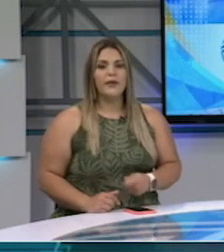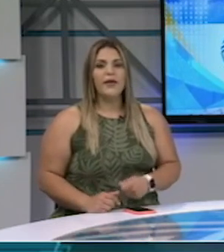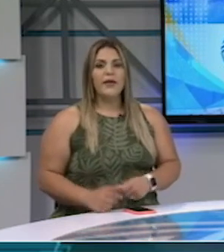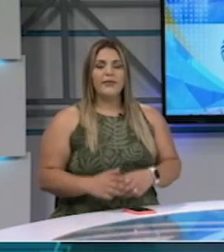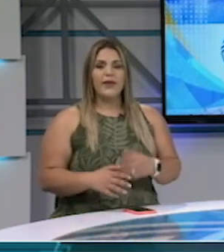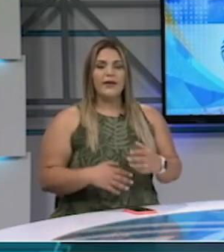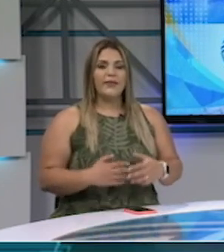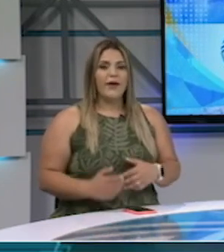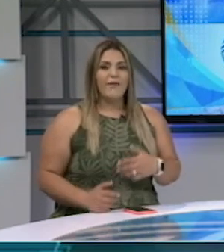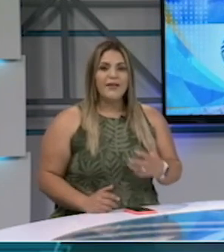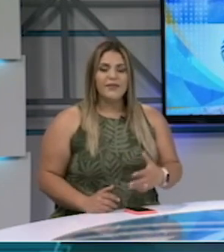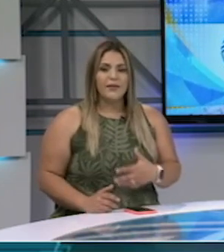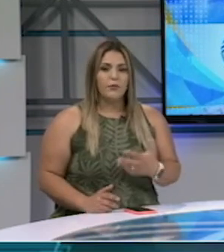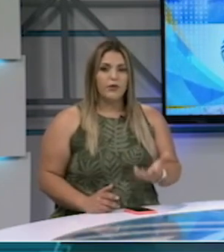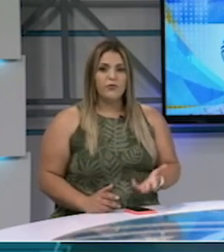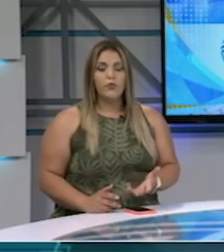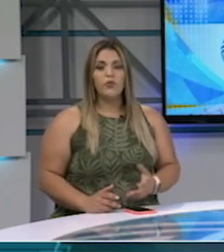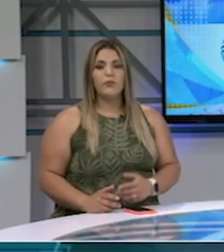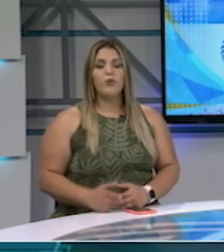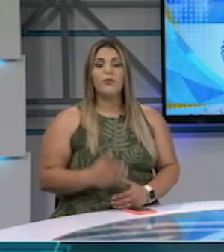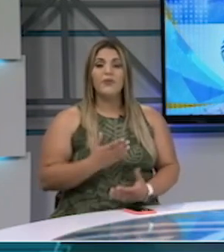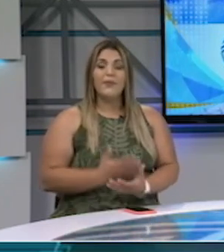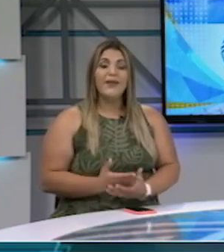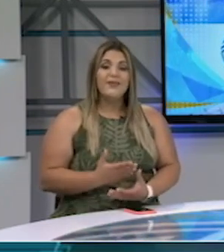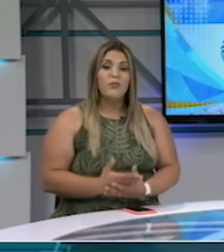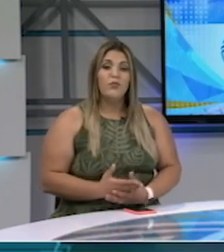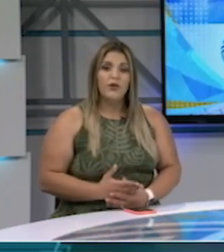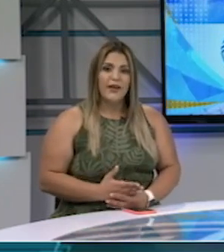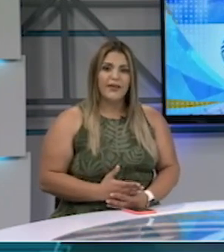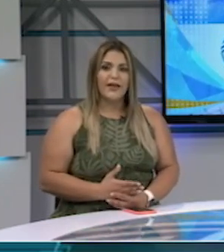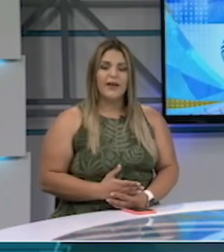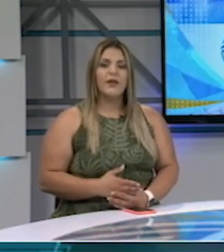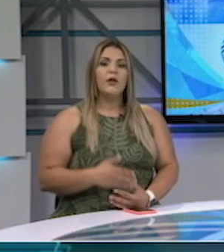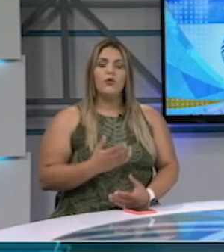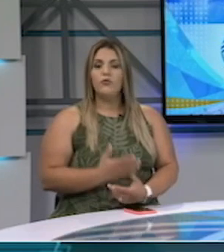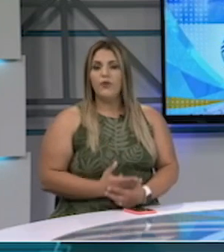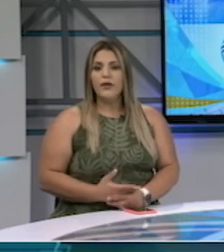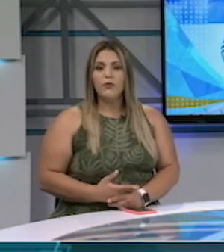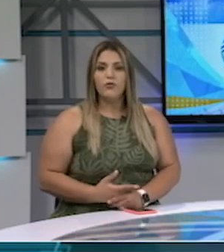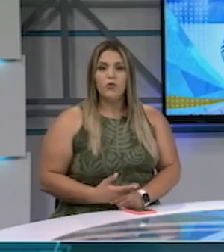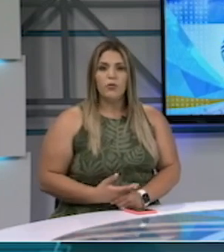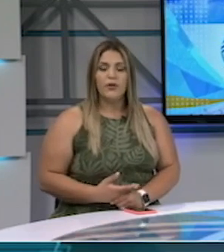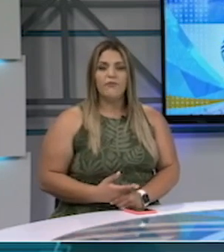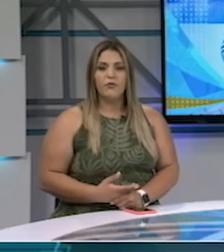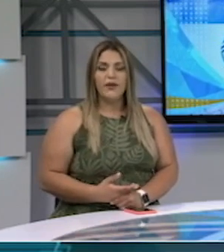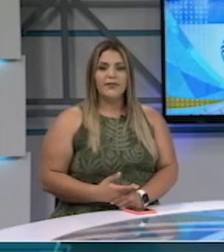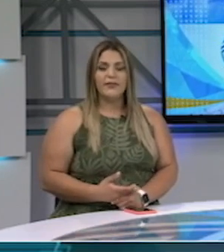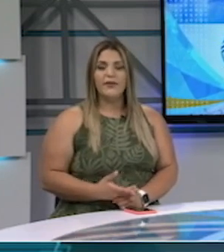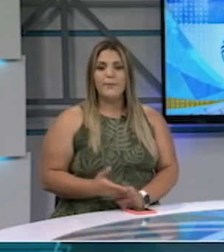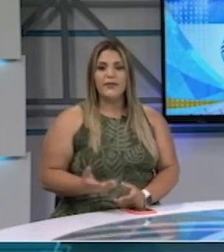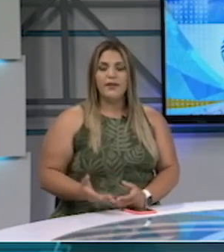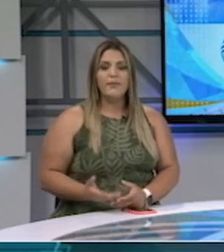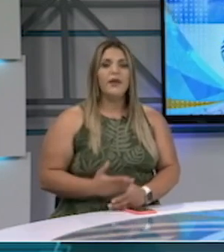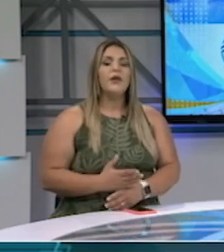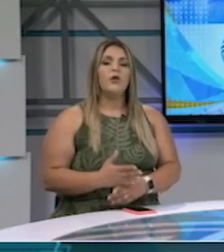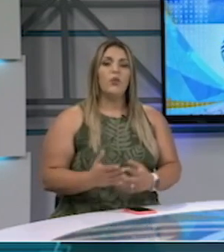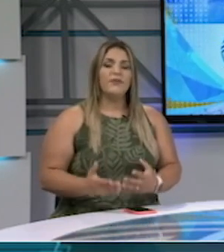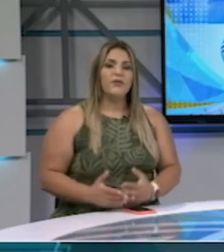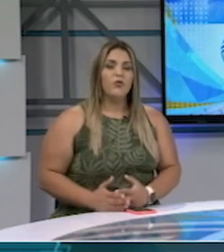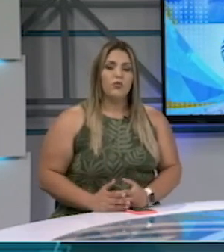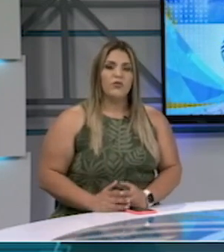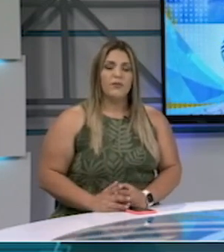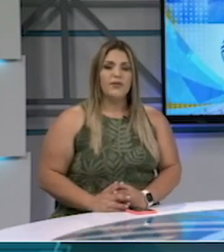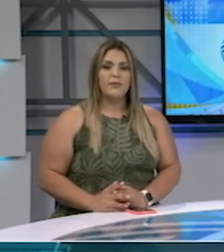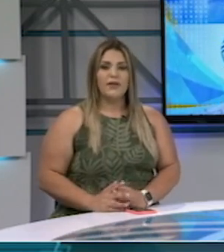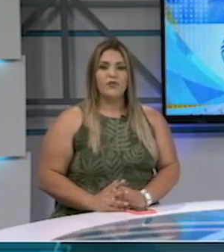también de avance, de progreso económico, pero también ha sido muy radical? Lo fue incluso con la forma de atender la pandemia, lo ha sido